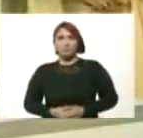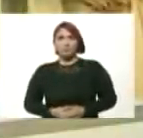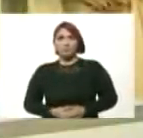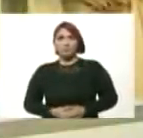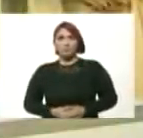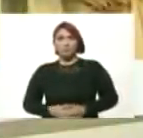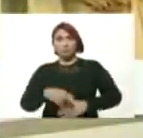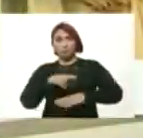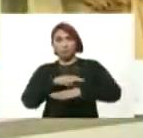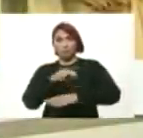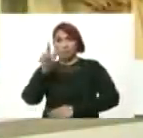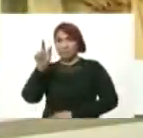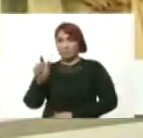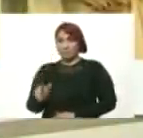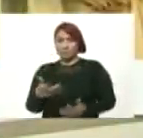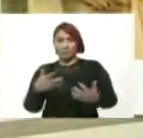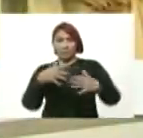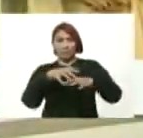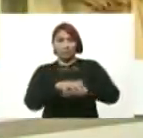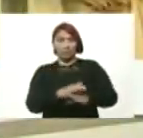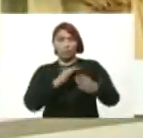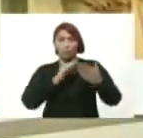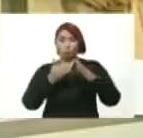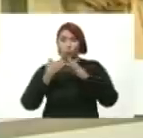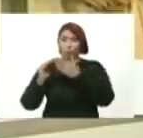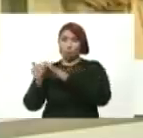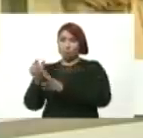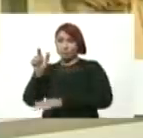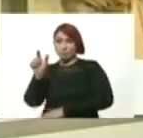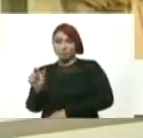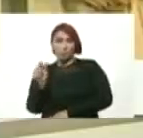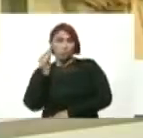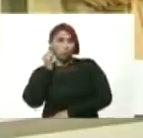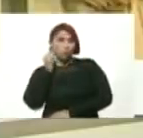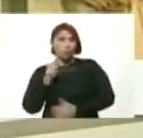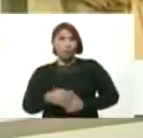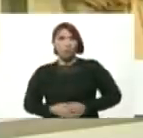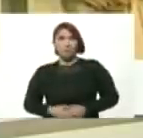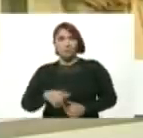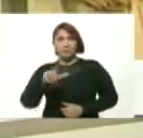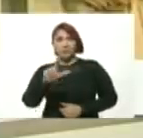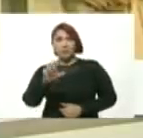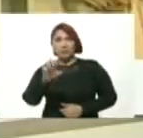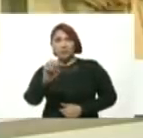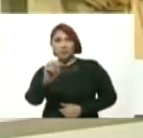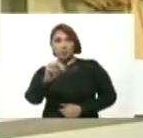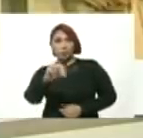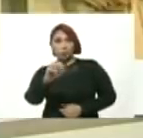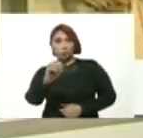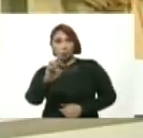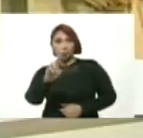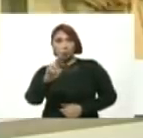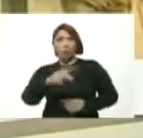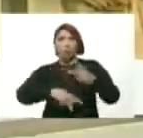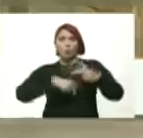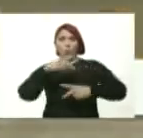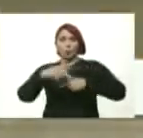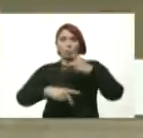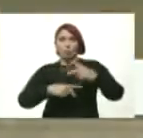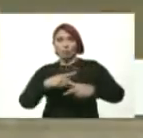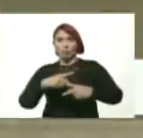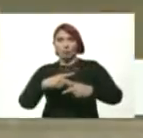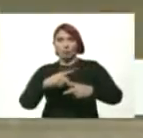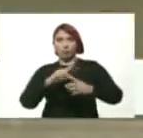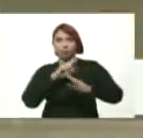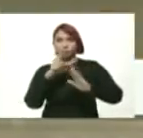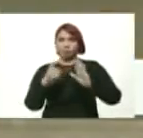médica integral comunitaria patricia a leonor francos directora general de los programas de formación avanzada